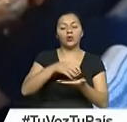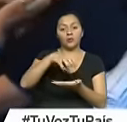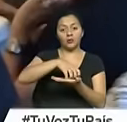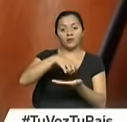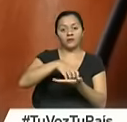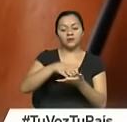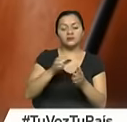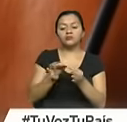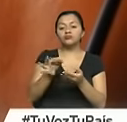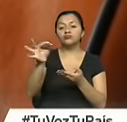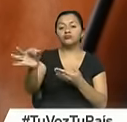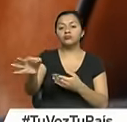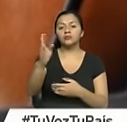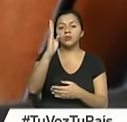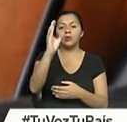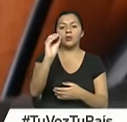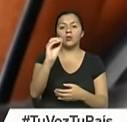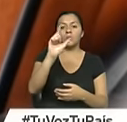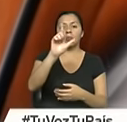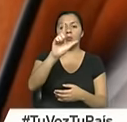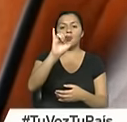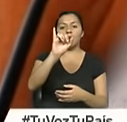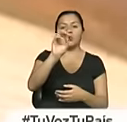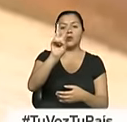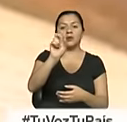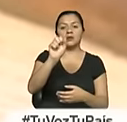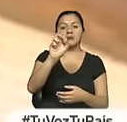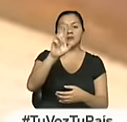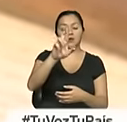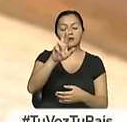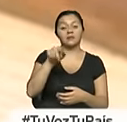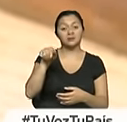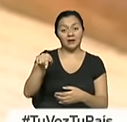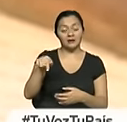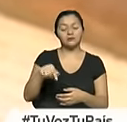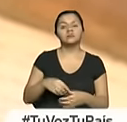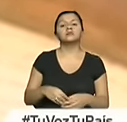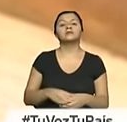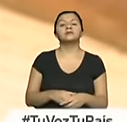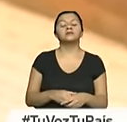La inversión de esta carretera, que también es en la provincia del Oro, donde está Puerto Bolívar,